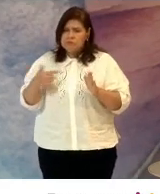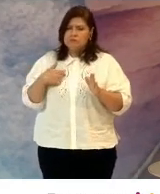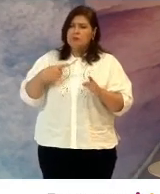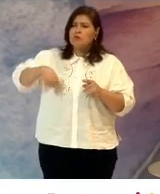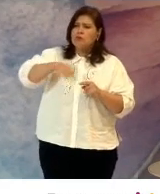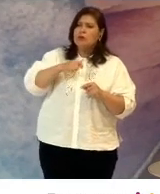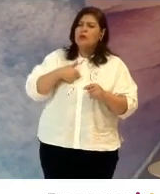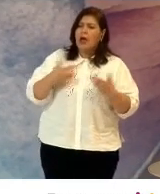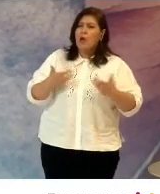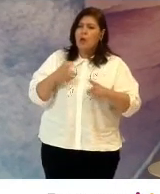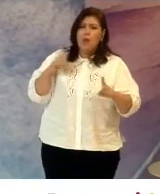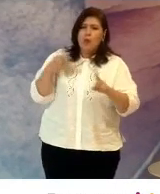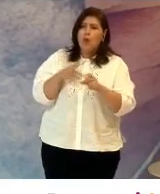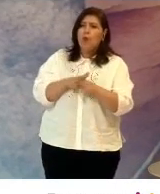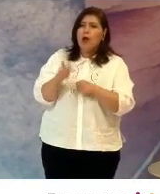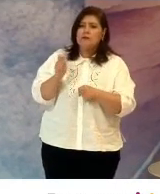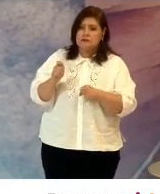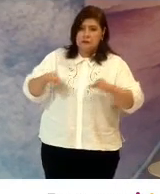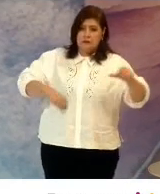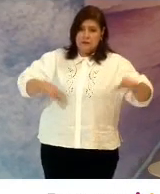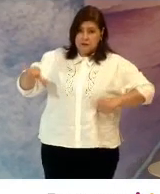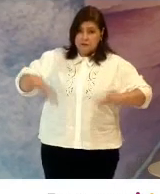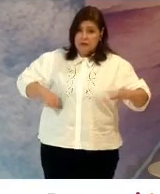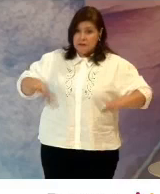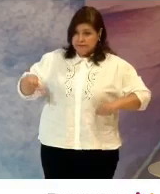hicimos una actividad